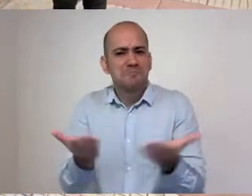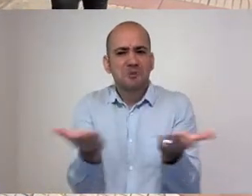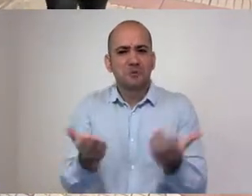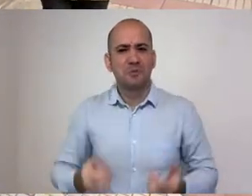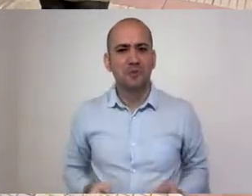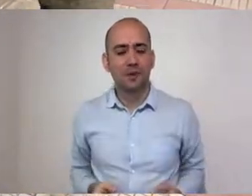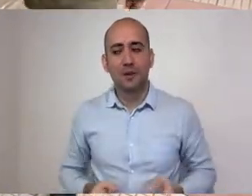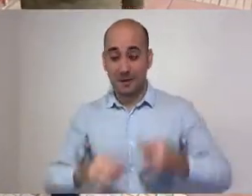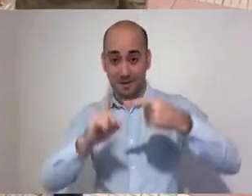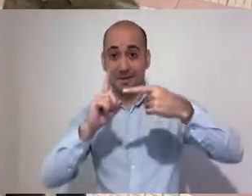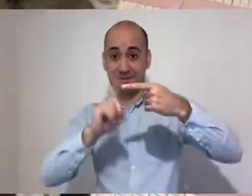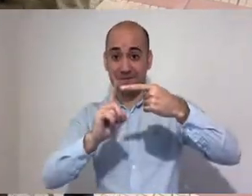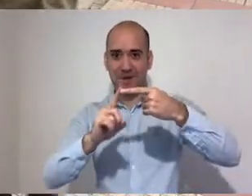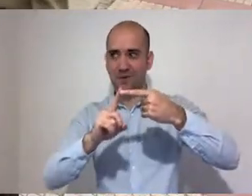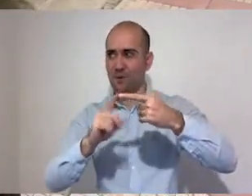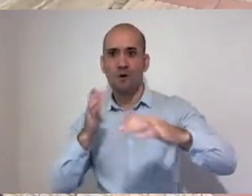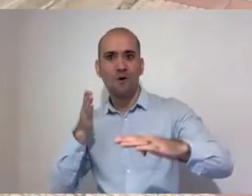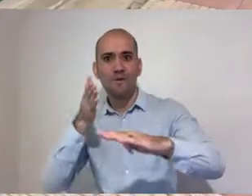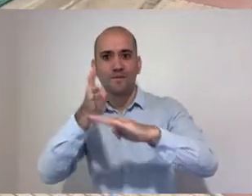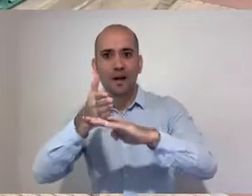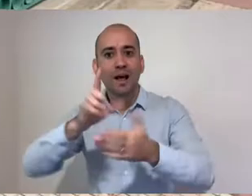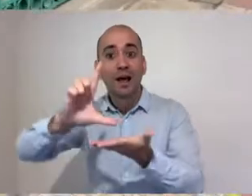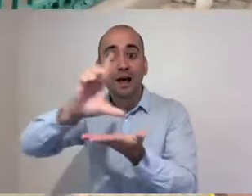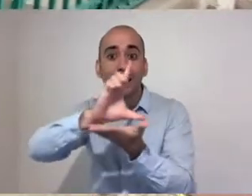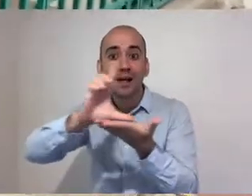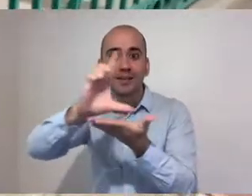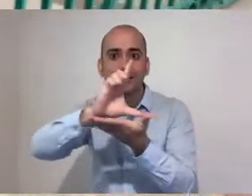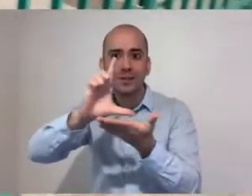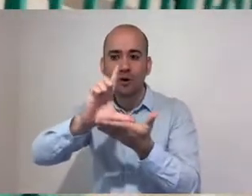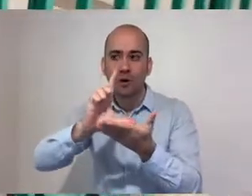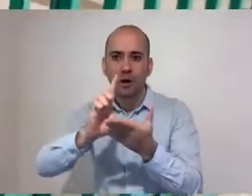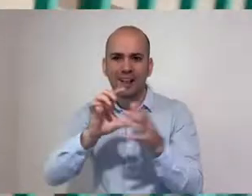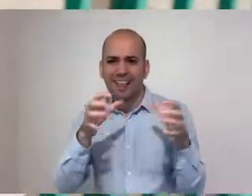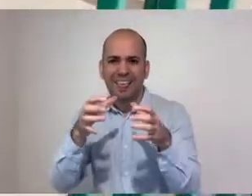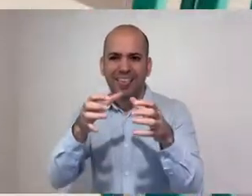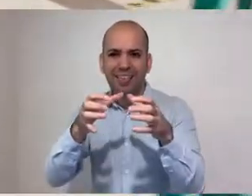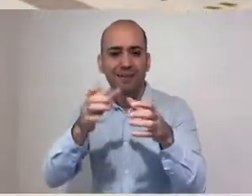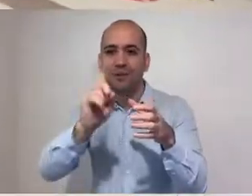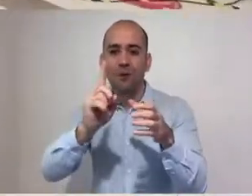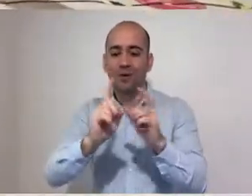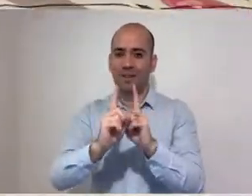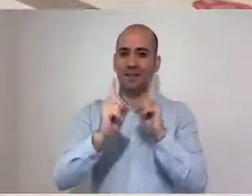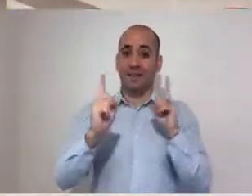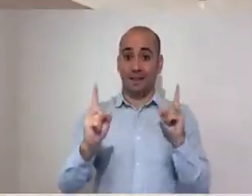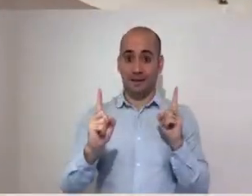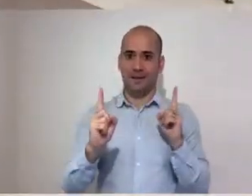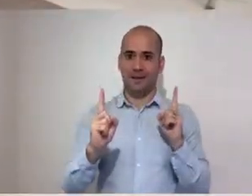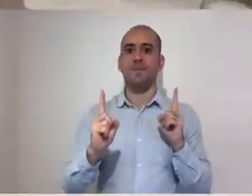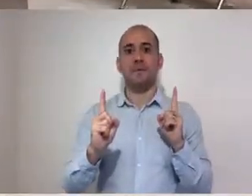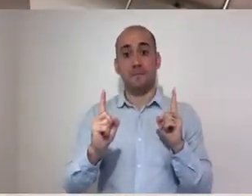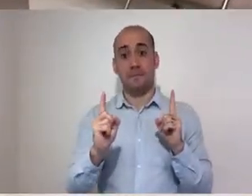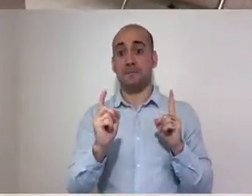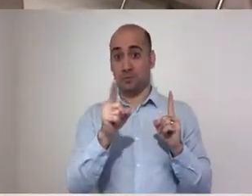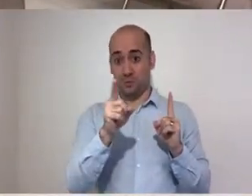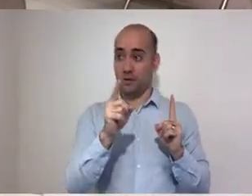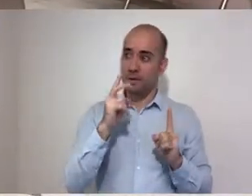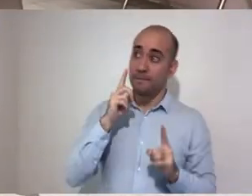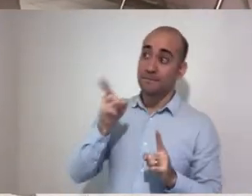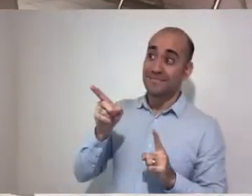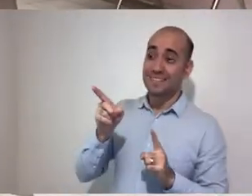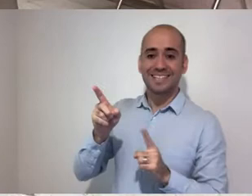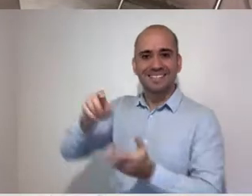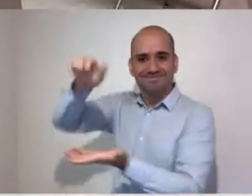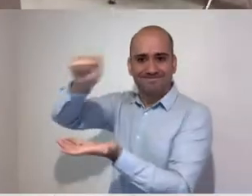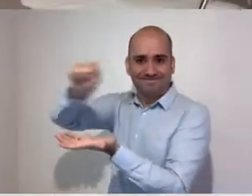Medidas de autocuidado. Número uno, ingresa al colegio con el distanciamiento social. Limpia sus manos con